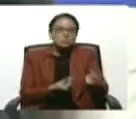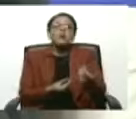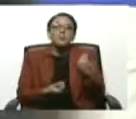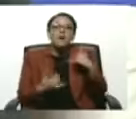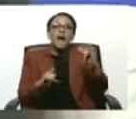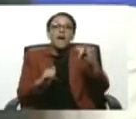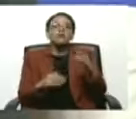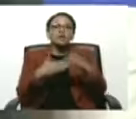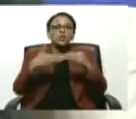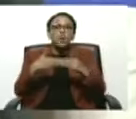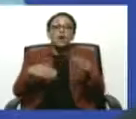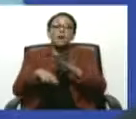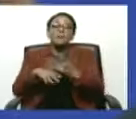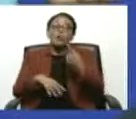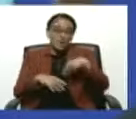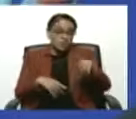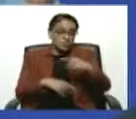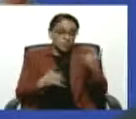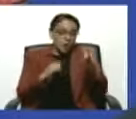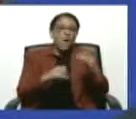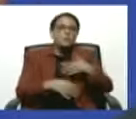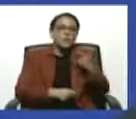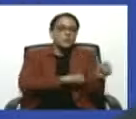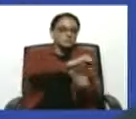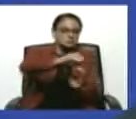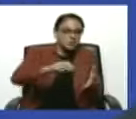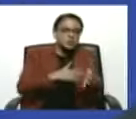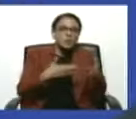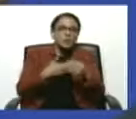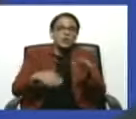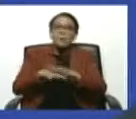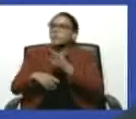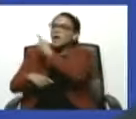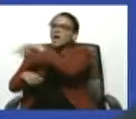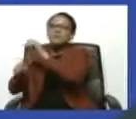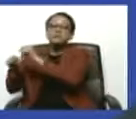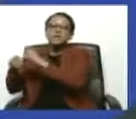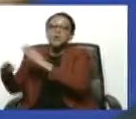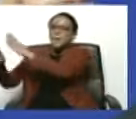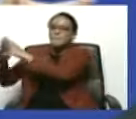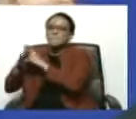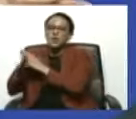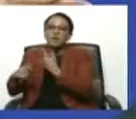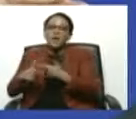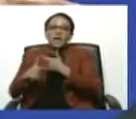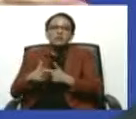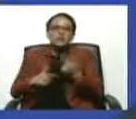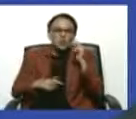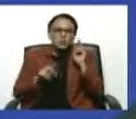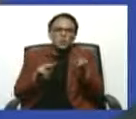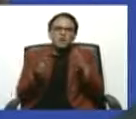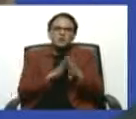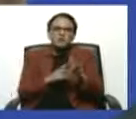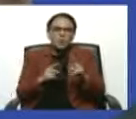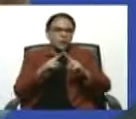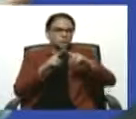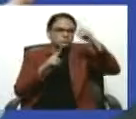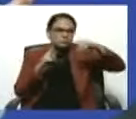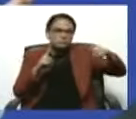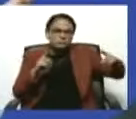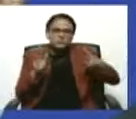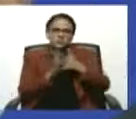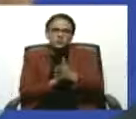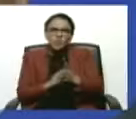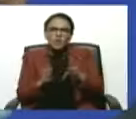promoviera una inflación inducida. Por eso es que ver estos números de inflación en cualquier país que no esté sometido